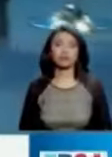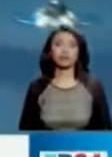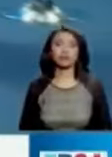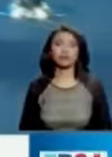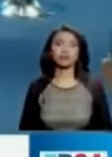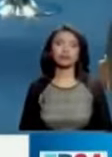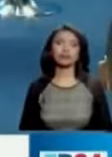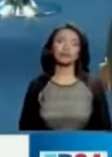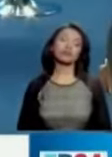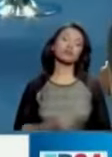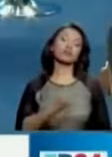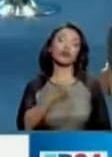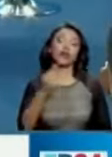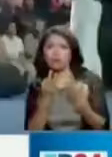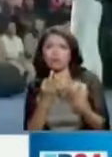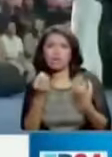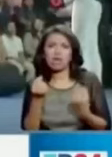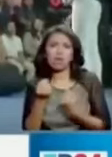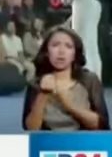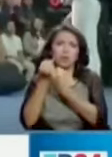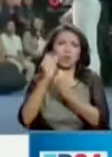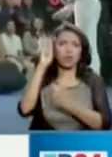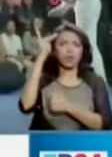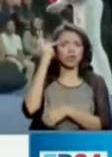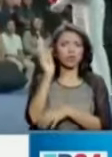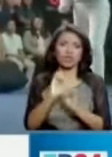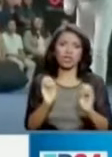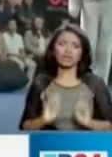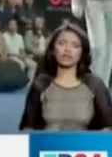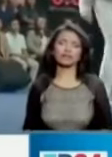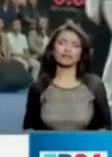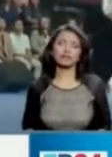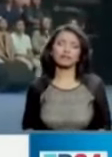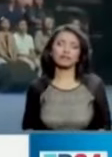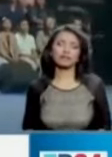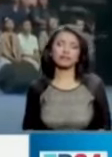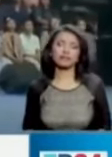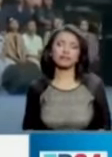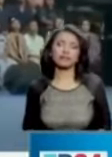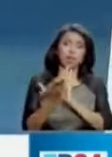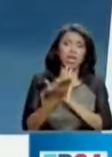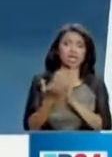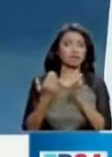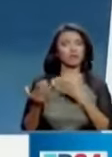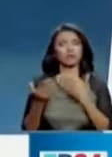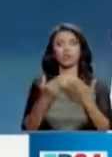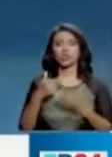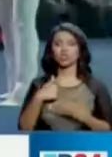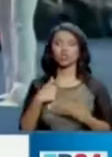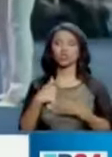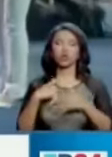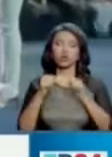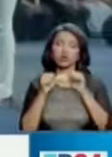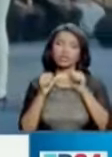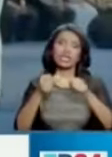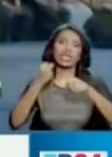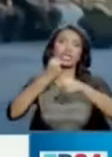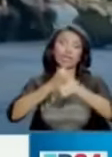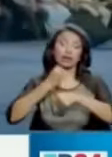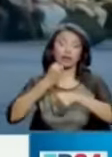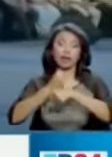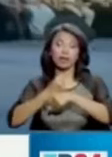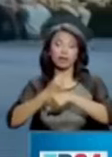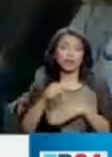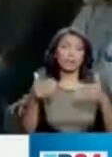justamente asilado en una embajada hoy, dado que está siendo procesado y ha sido condenado por actos de corrupción. El caso de sus